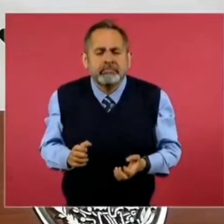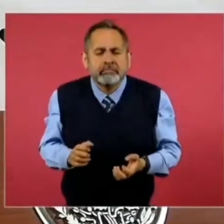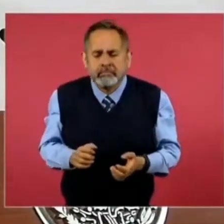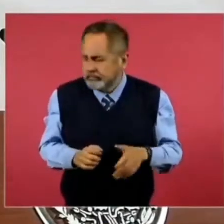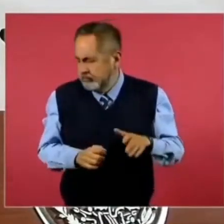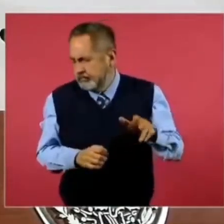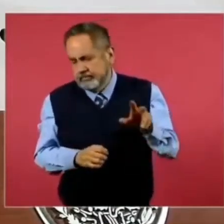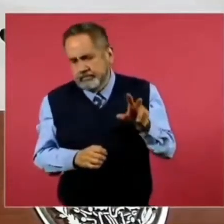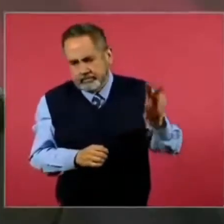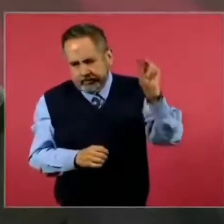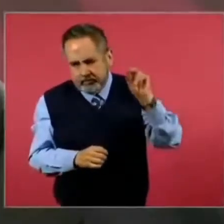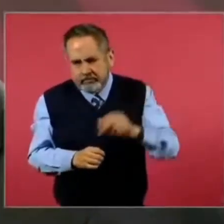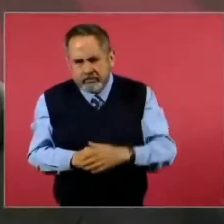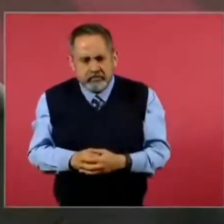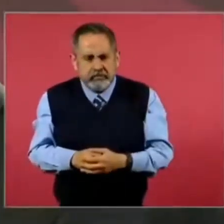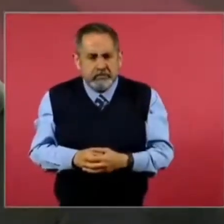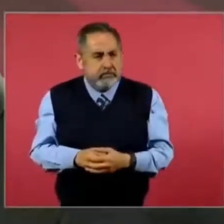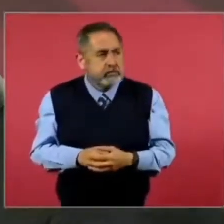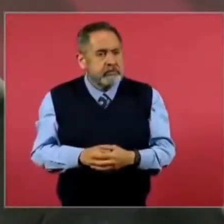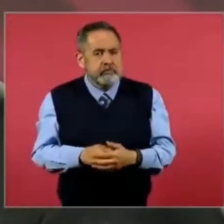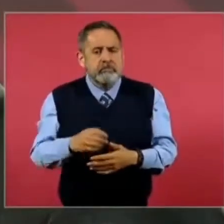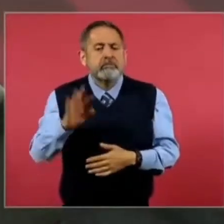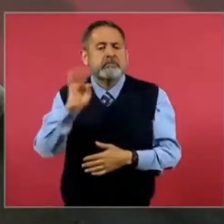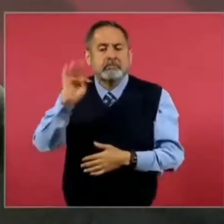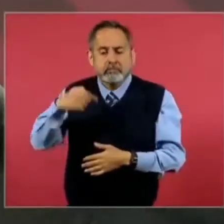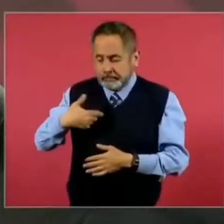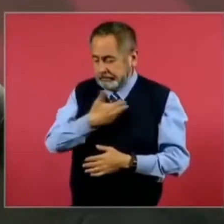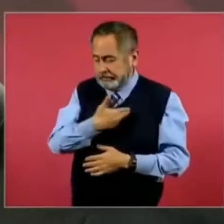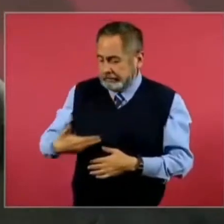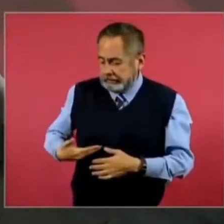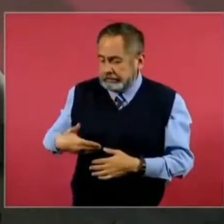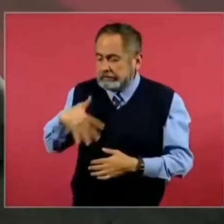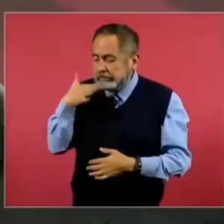Si su autoridad está